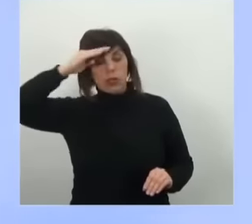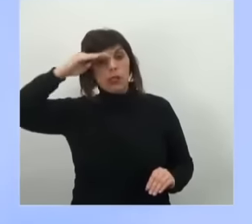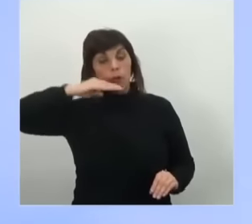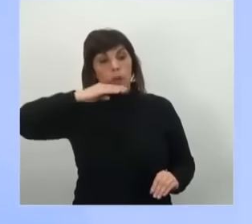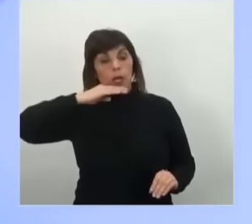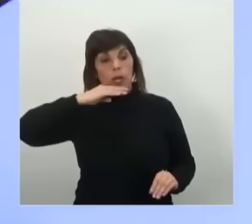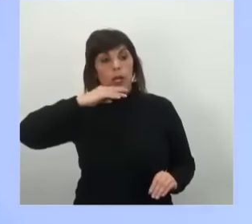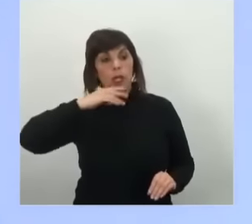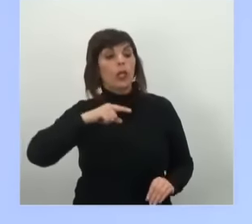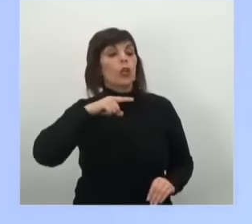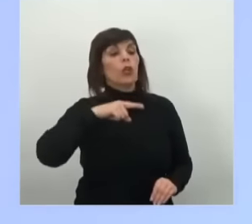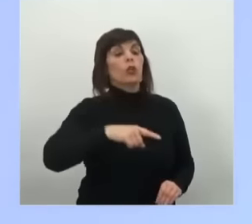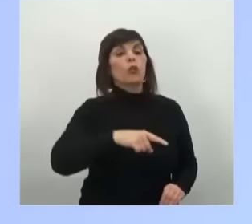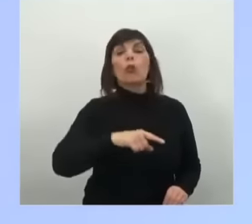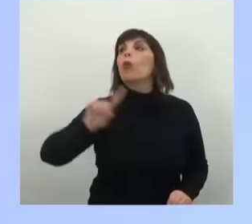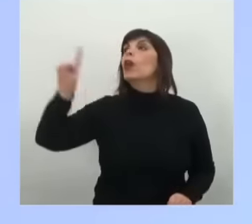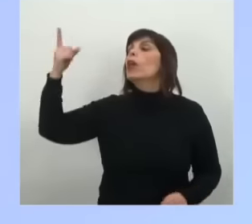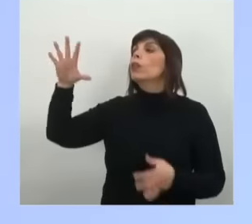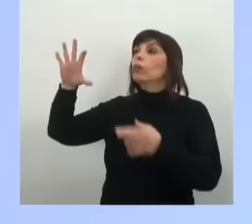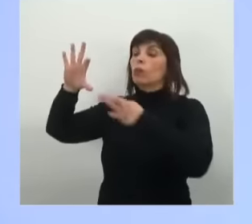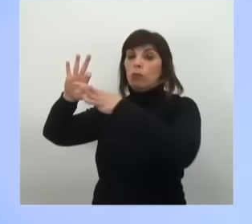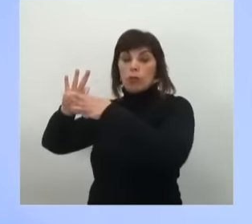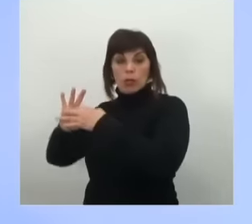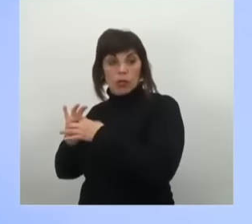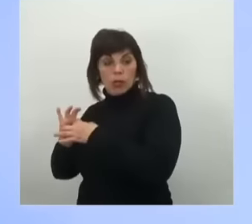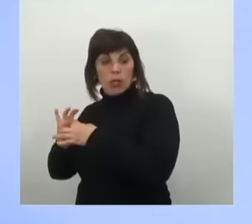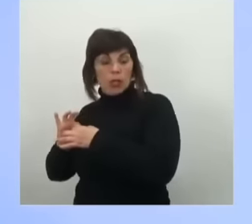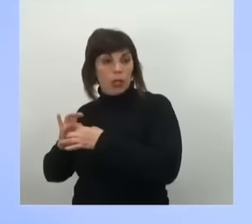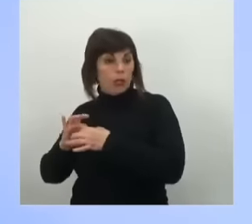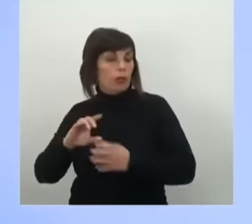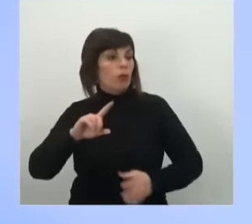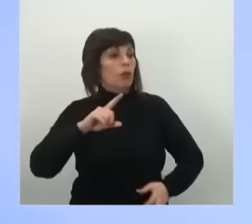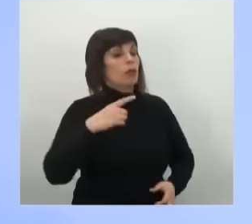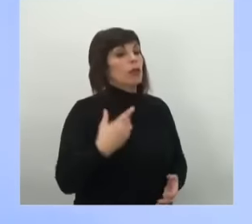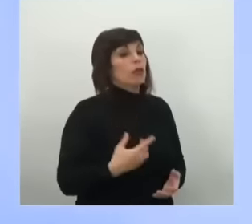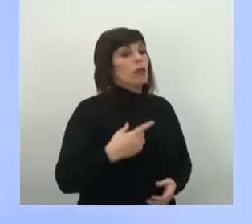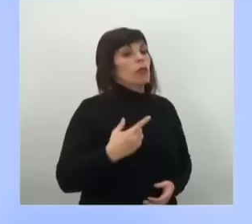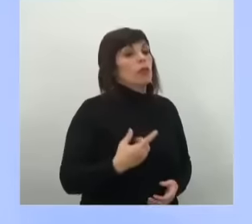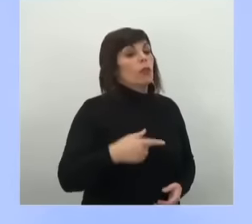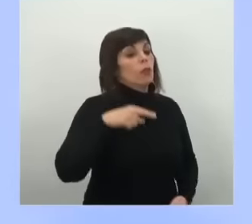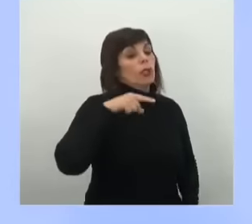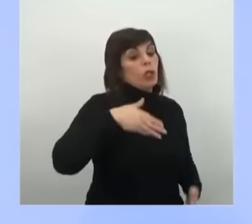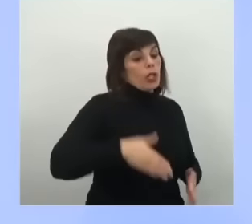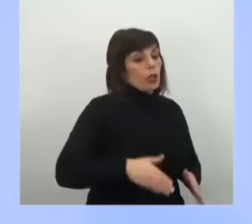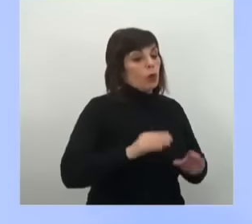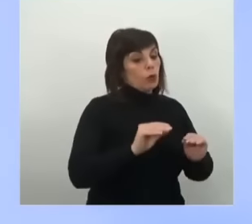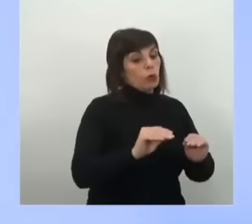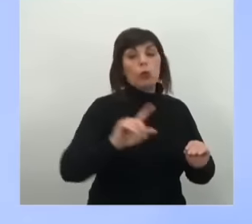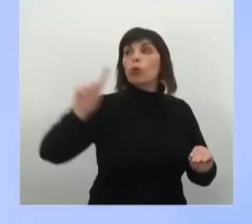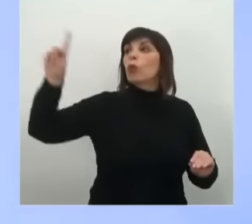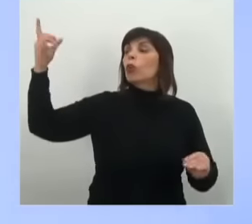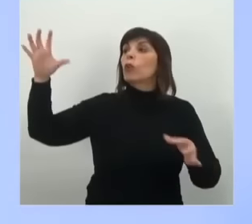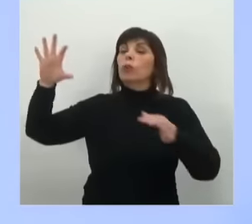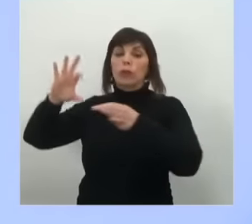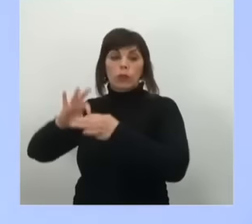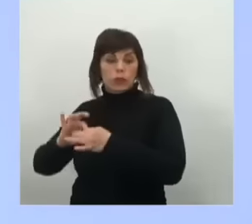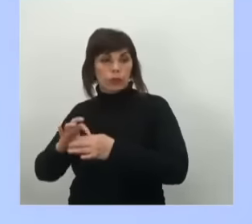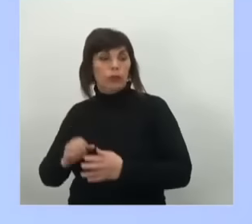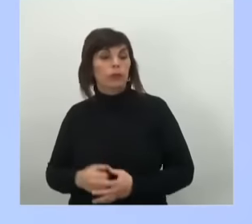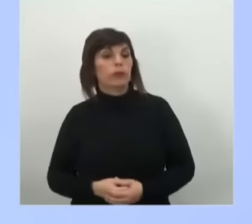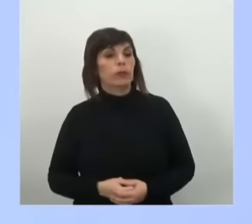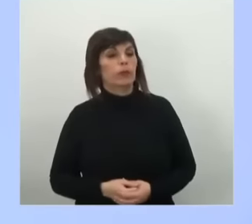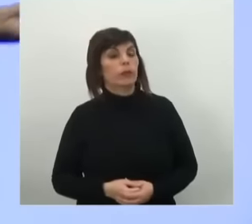que tú tienes con él él también las tiene que alcanzar y eso fue Exactamente lo mismo que sucedió con Isaac cuando